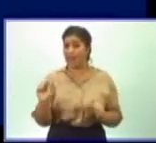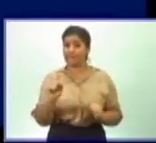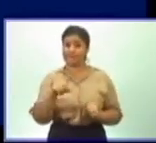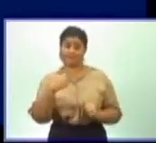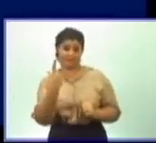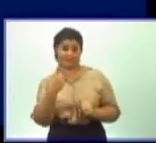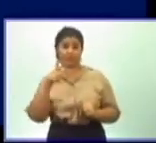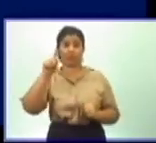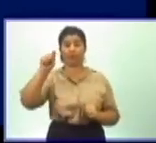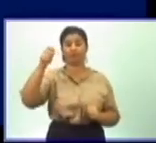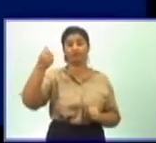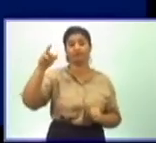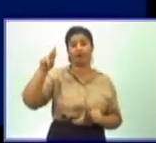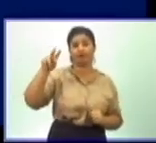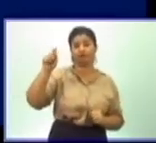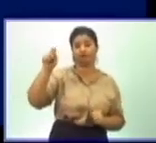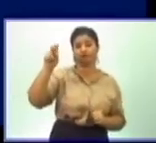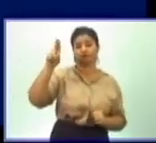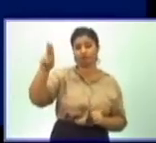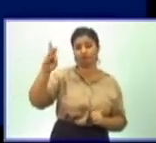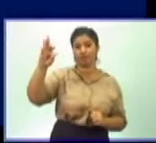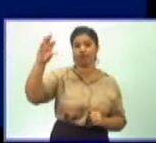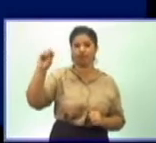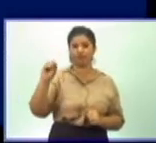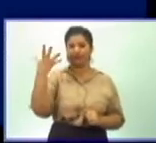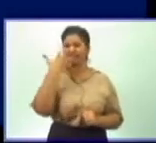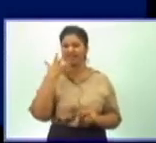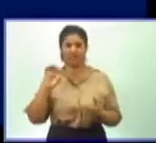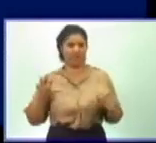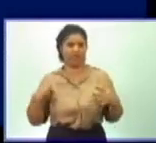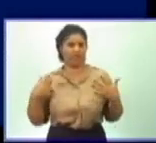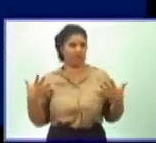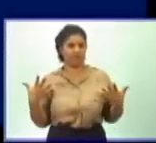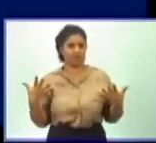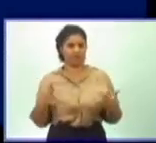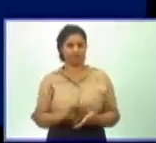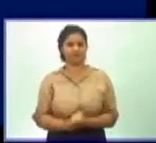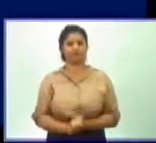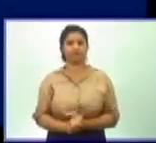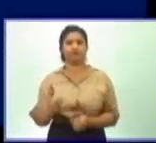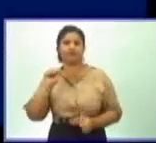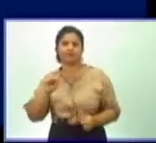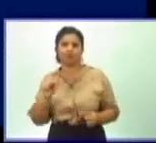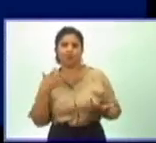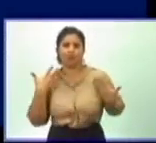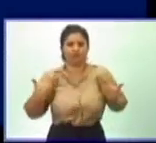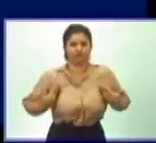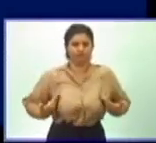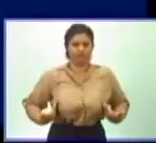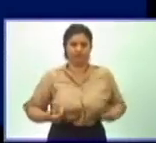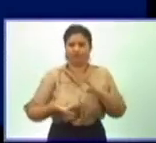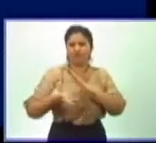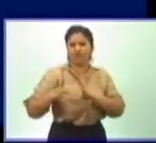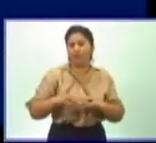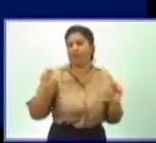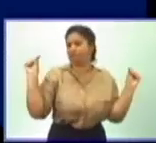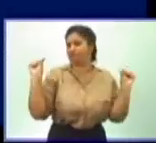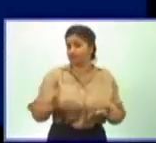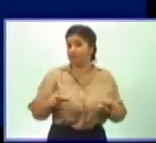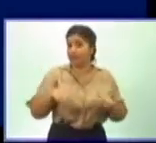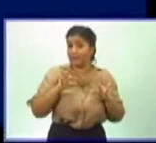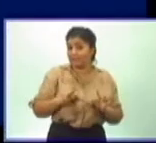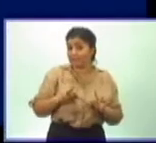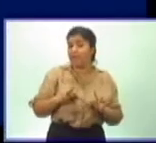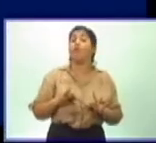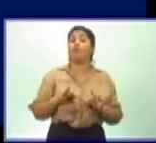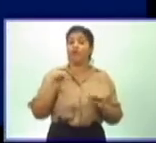plantea que es un símbolo que encarna una actitud humana negativa. Por tanto, este personaje de